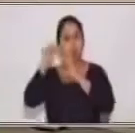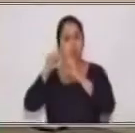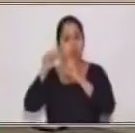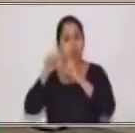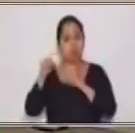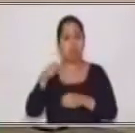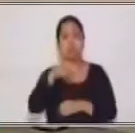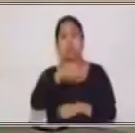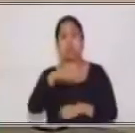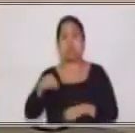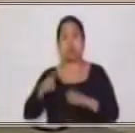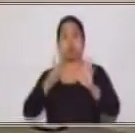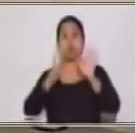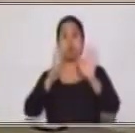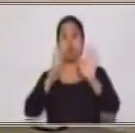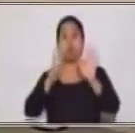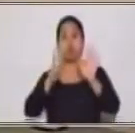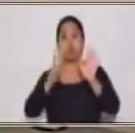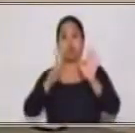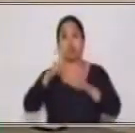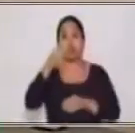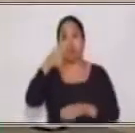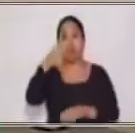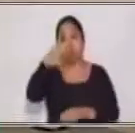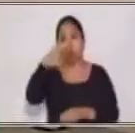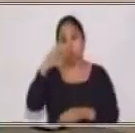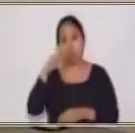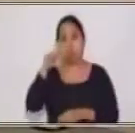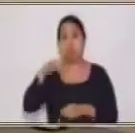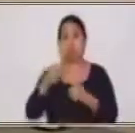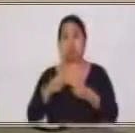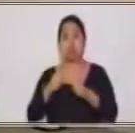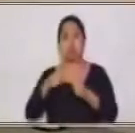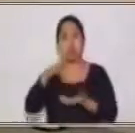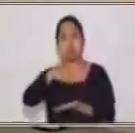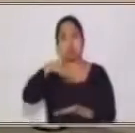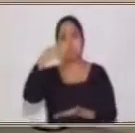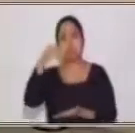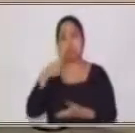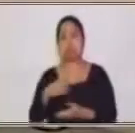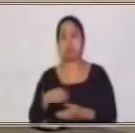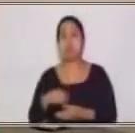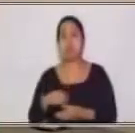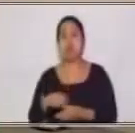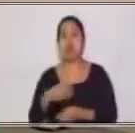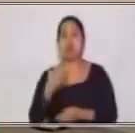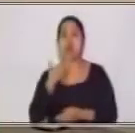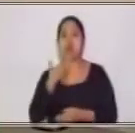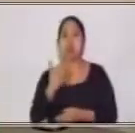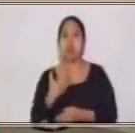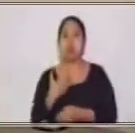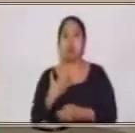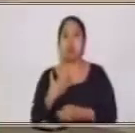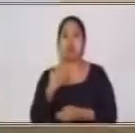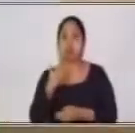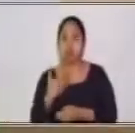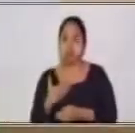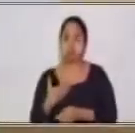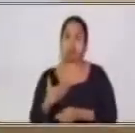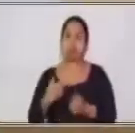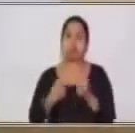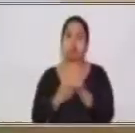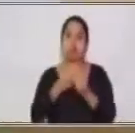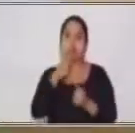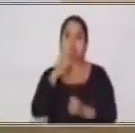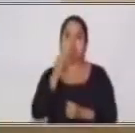arte y esto se realiza en París gracias a los hermanos Lumière. Entonces, es muy importante